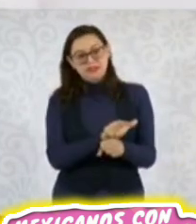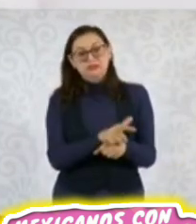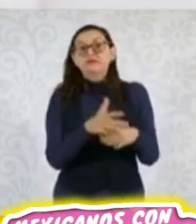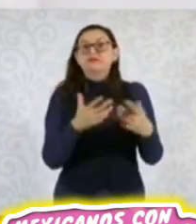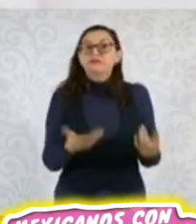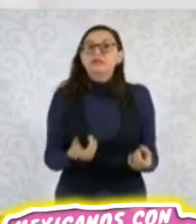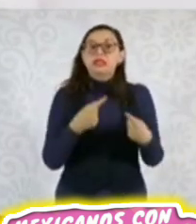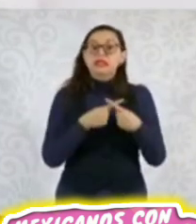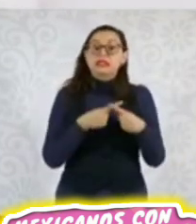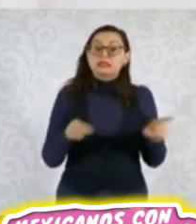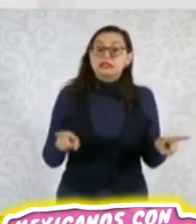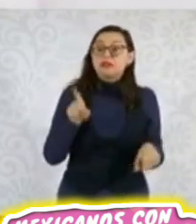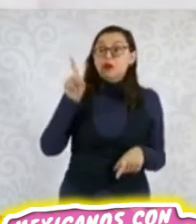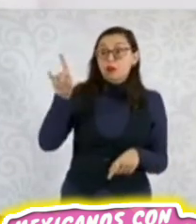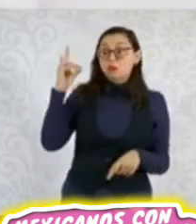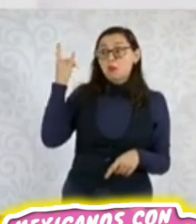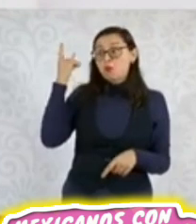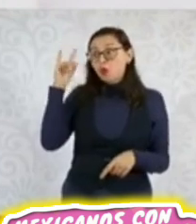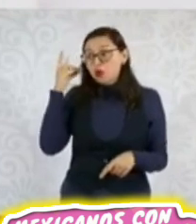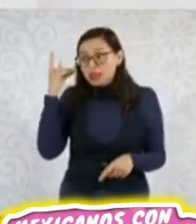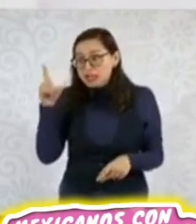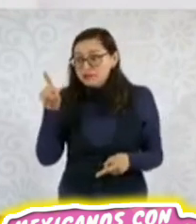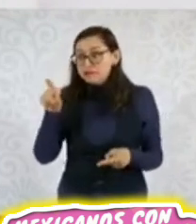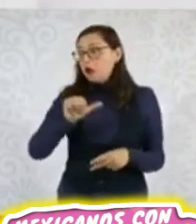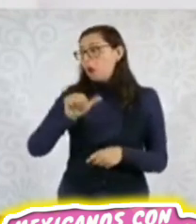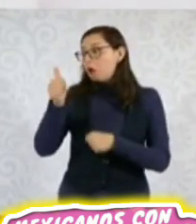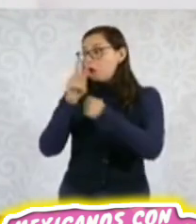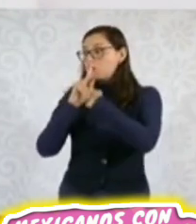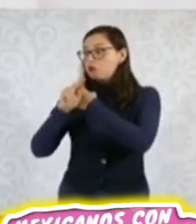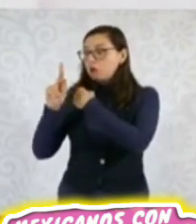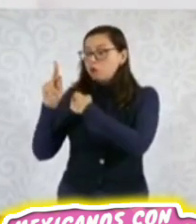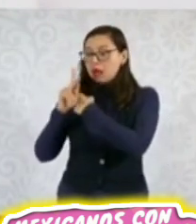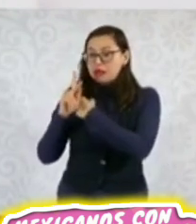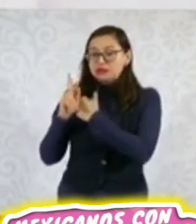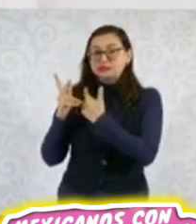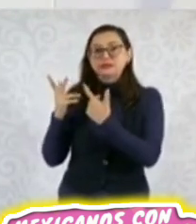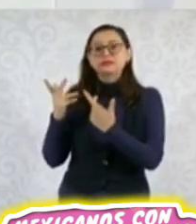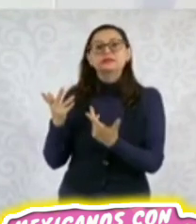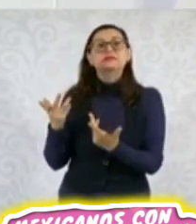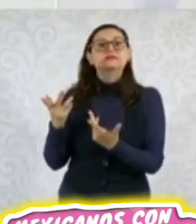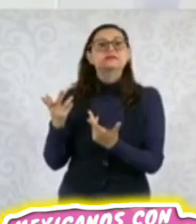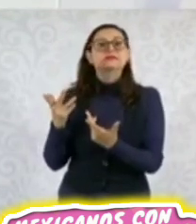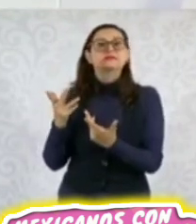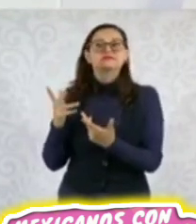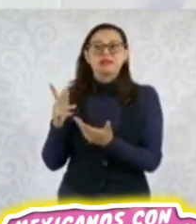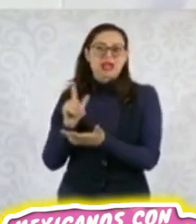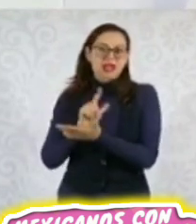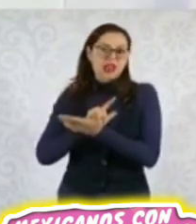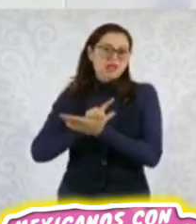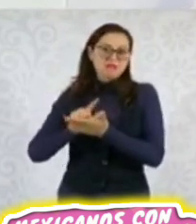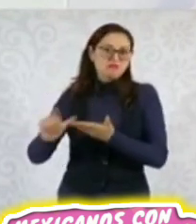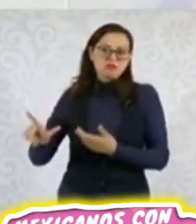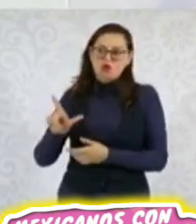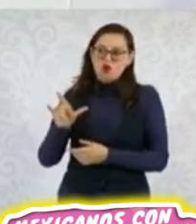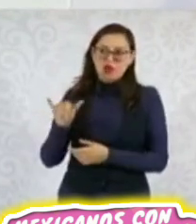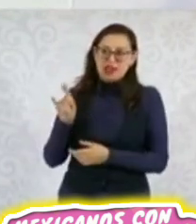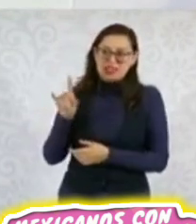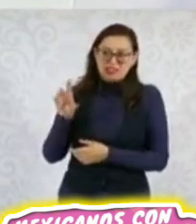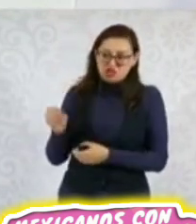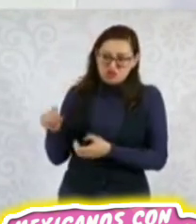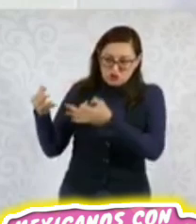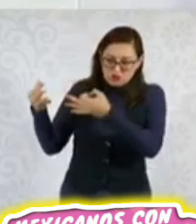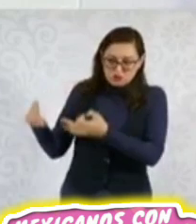ejemplo, a como está el litio en Bolivia o en otros lugares de América del Sur. Pero es importante pues que se conozca cuál